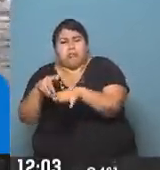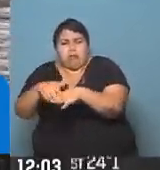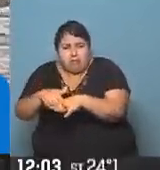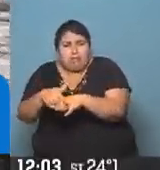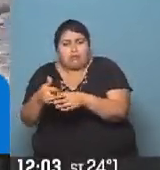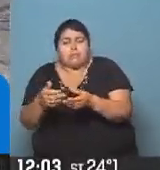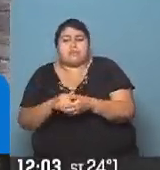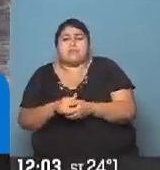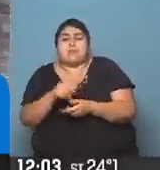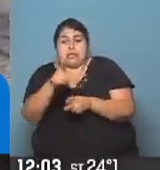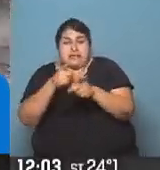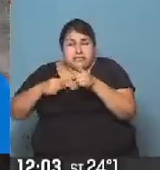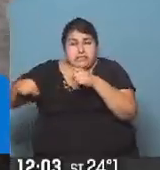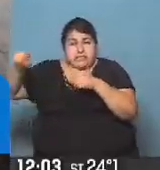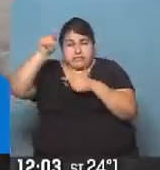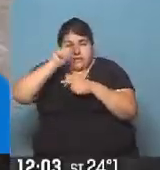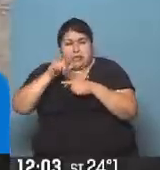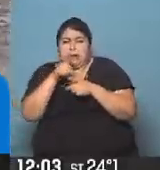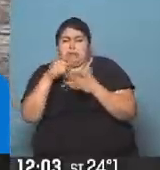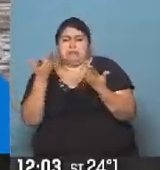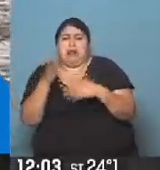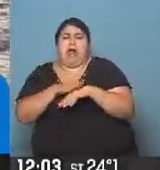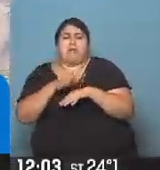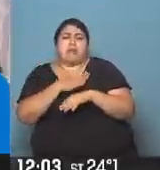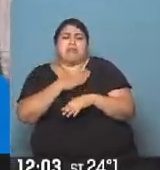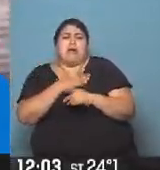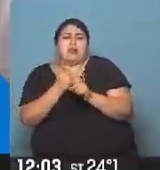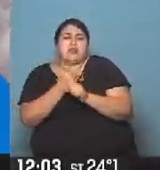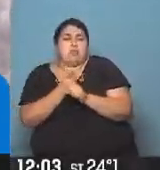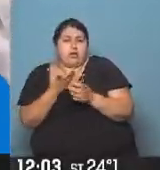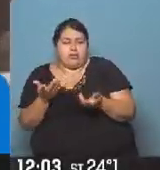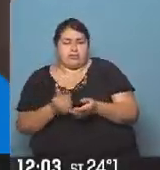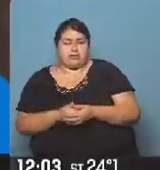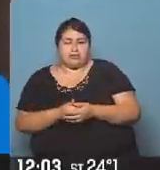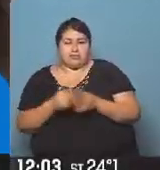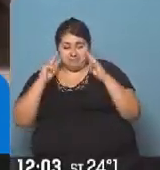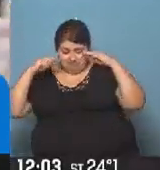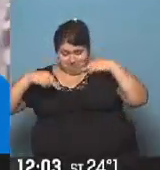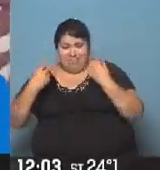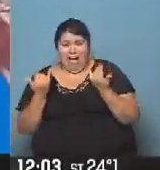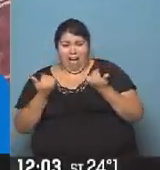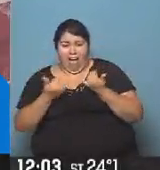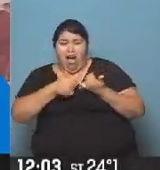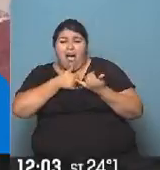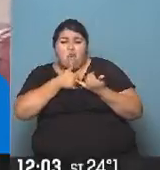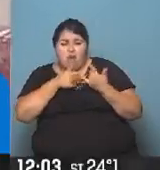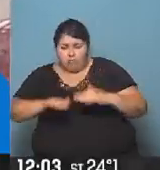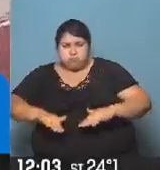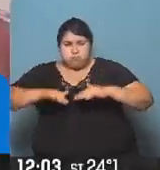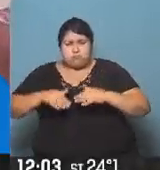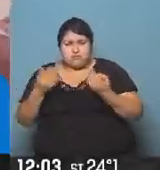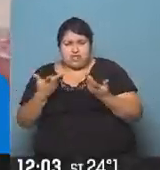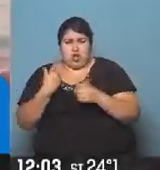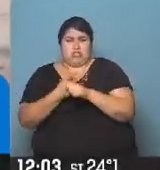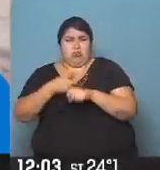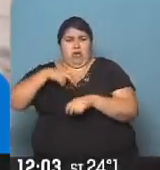vuelta? No, esperar porque no vale la pena. Ahí lo tenés, está la prueba de que tengo el agua hasta acá. En Pavón, no, la verdad que no se